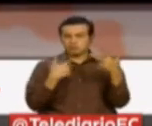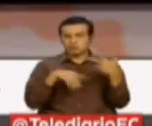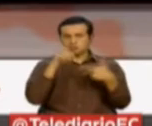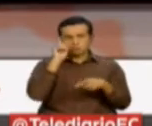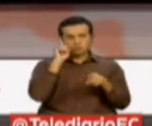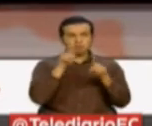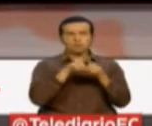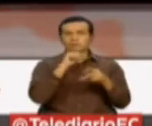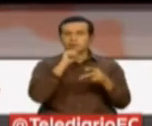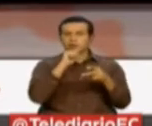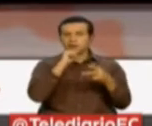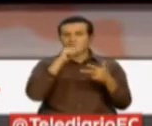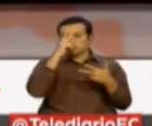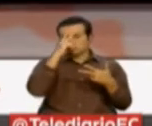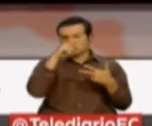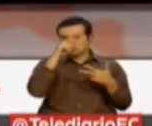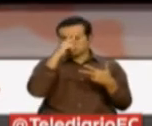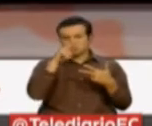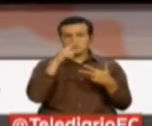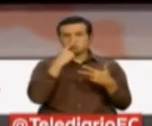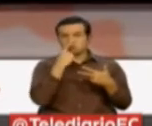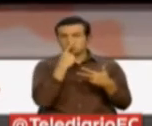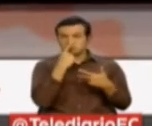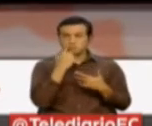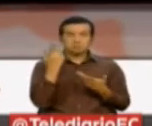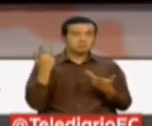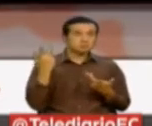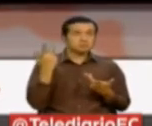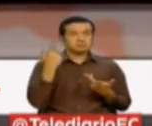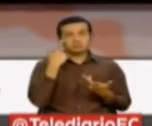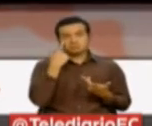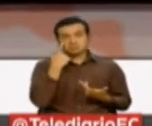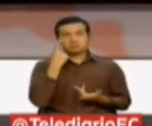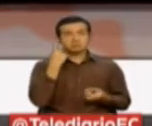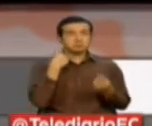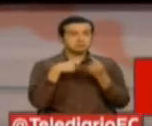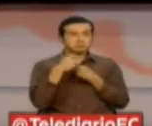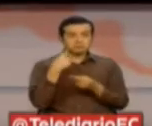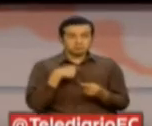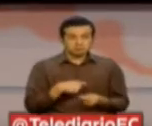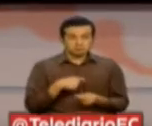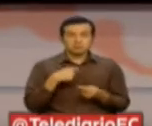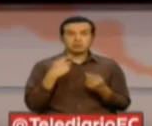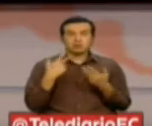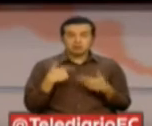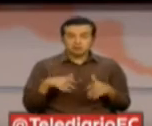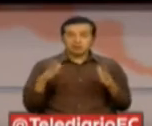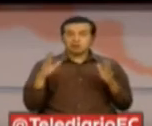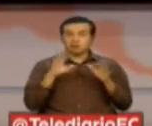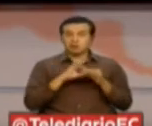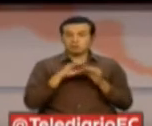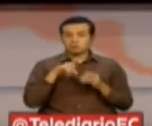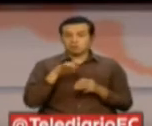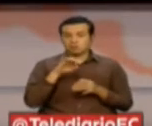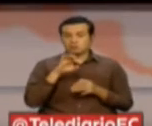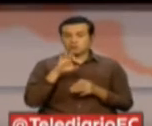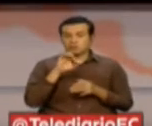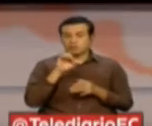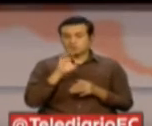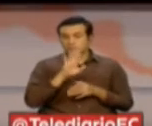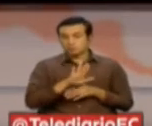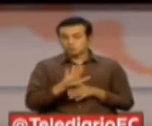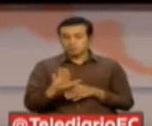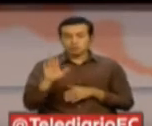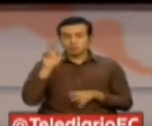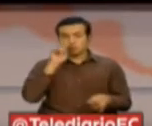falta con méxico que de paso es un mercado interesante para poderlo conformar y entraríamos alianza el pacífico en un esquema de